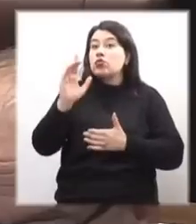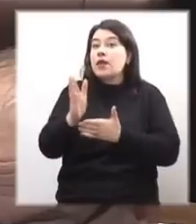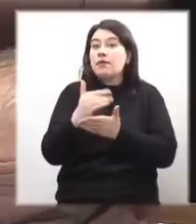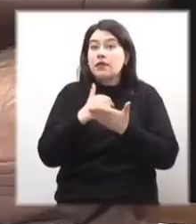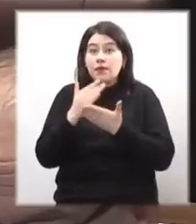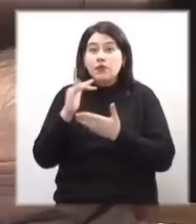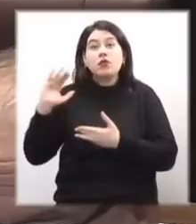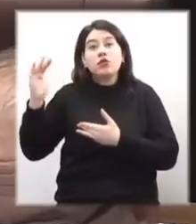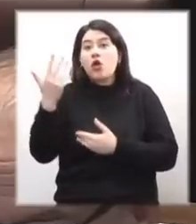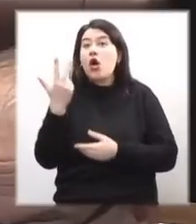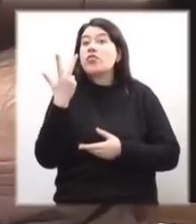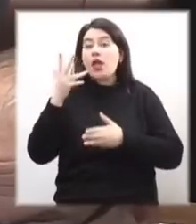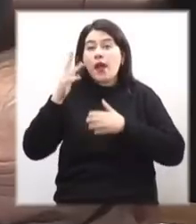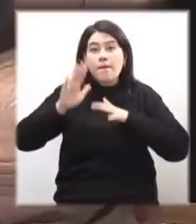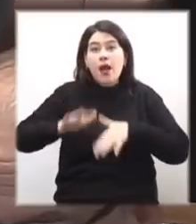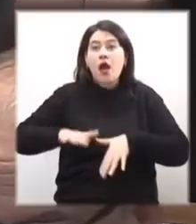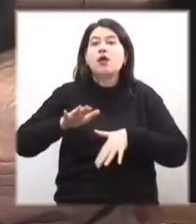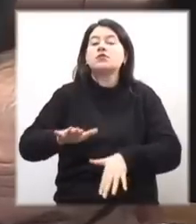por inseguridad.